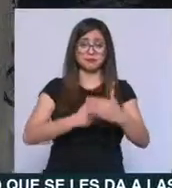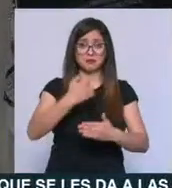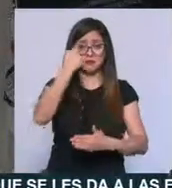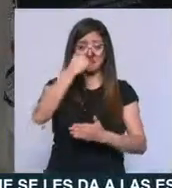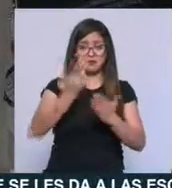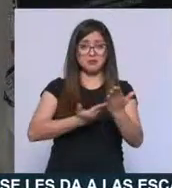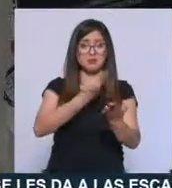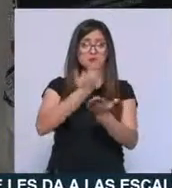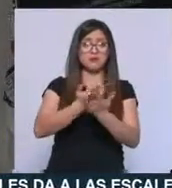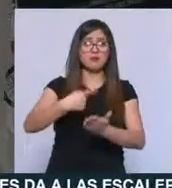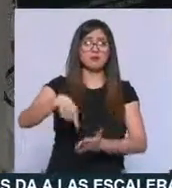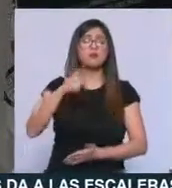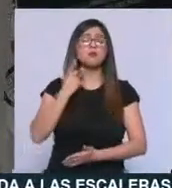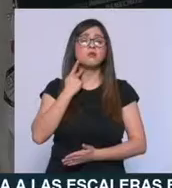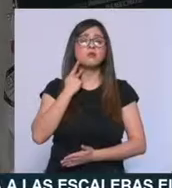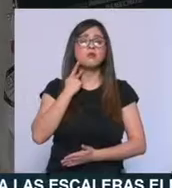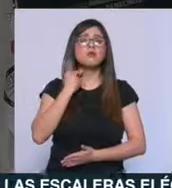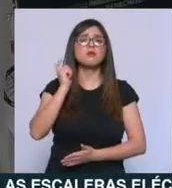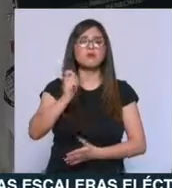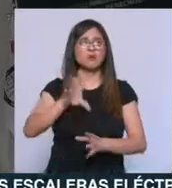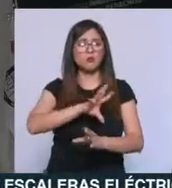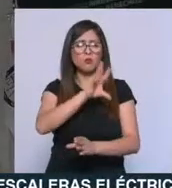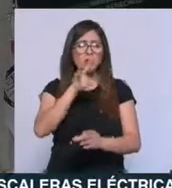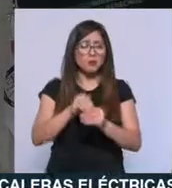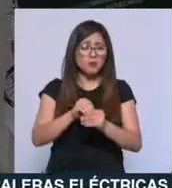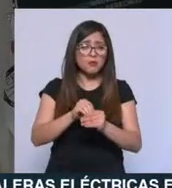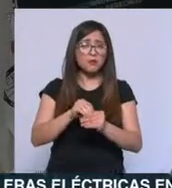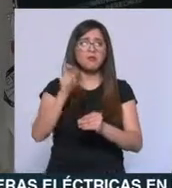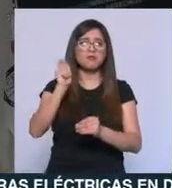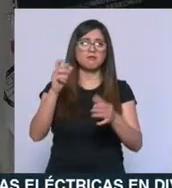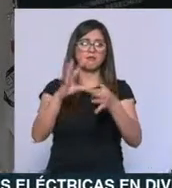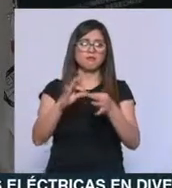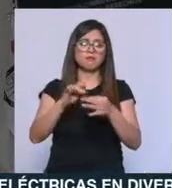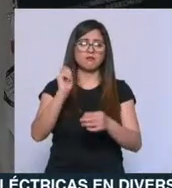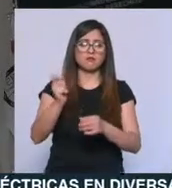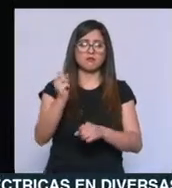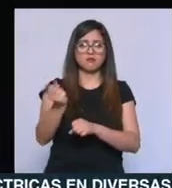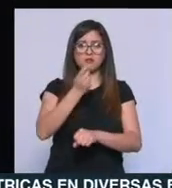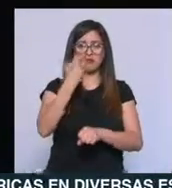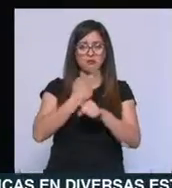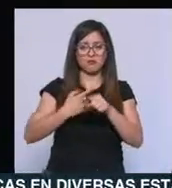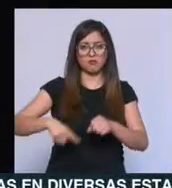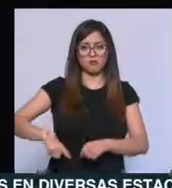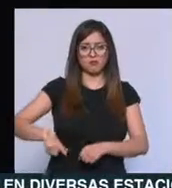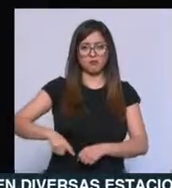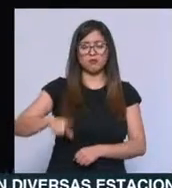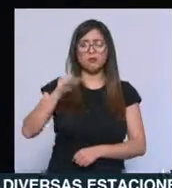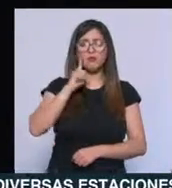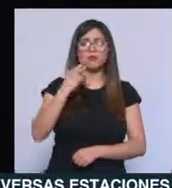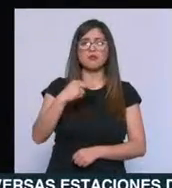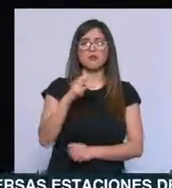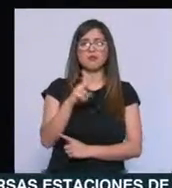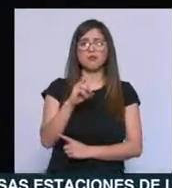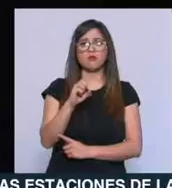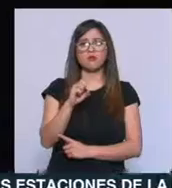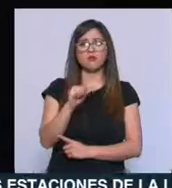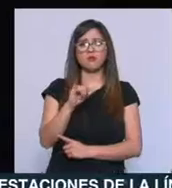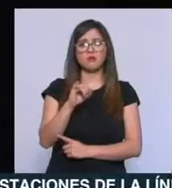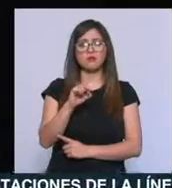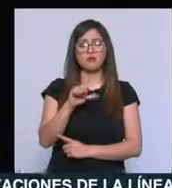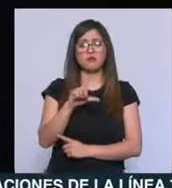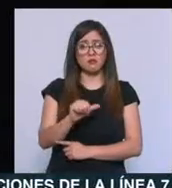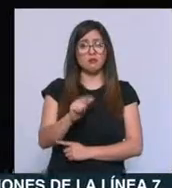la capital fue generalizada, aunque como lo detalló la secretaria de Gobierno, Rosa Isela Rodríguez, el esfuerzo se